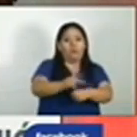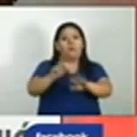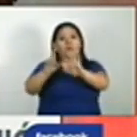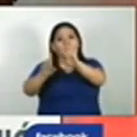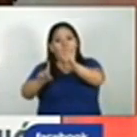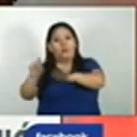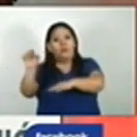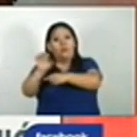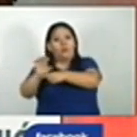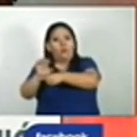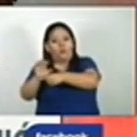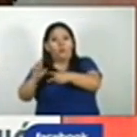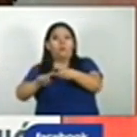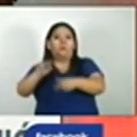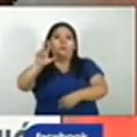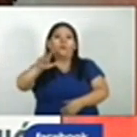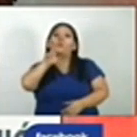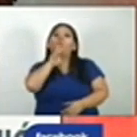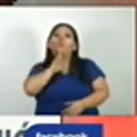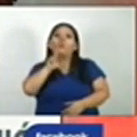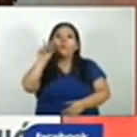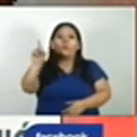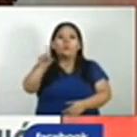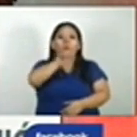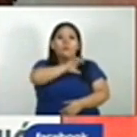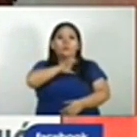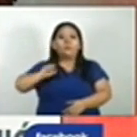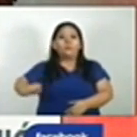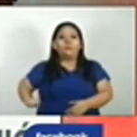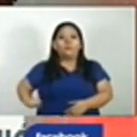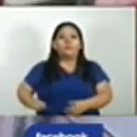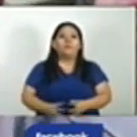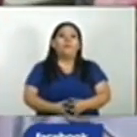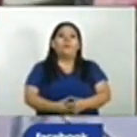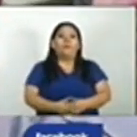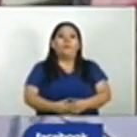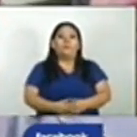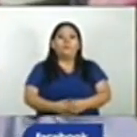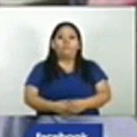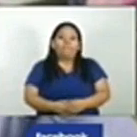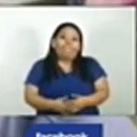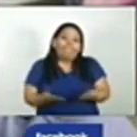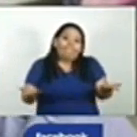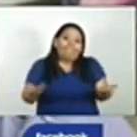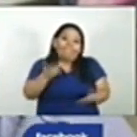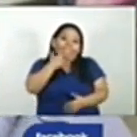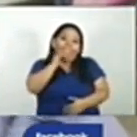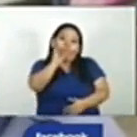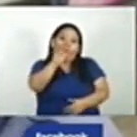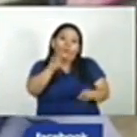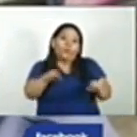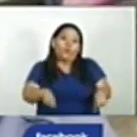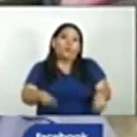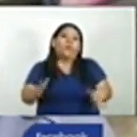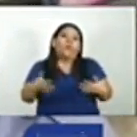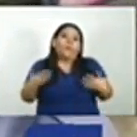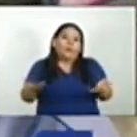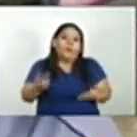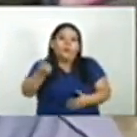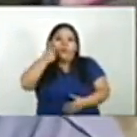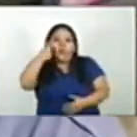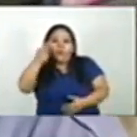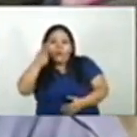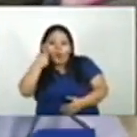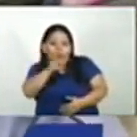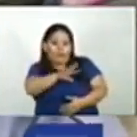de Ecuador, 3 de Honduras y 1 de El Salvador. Ah, pues, ¿qué le puedo decir? Pues nosotros vamos buscando un buen futuro